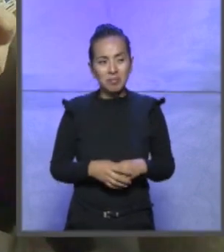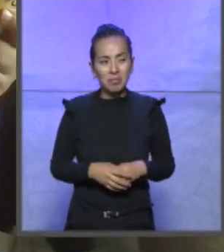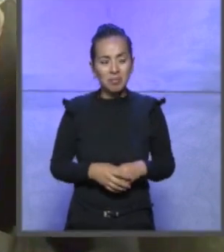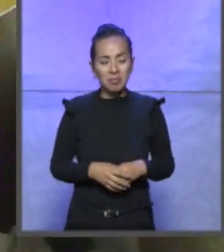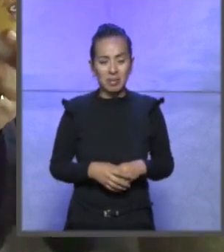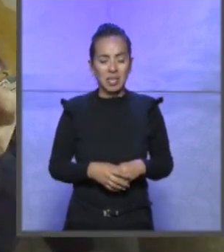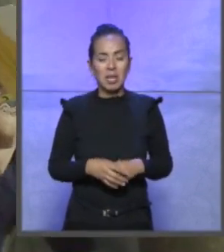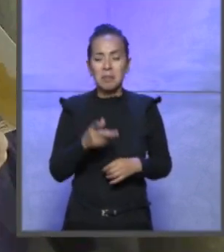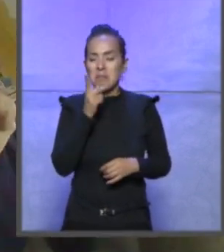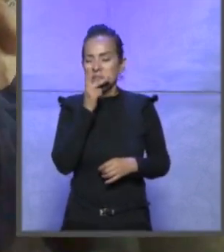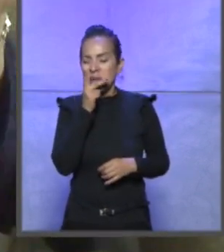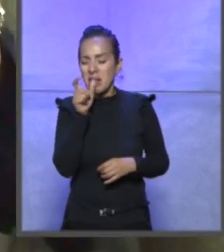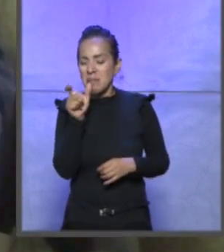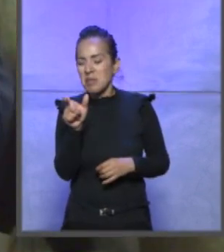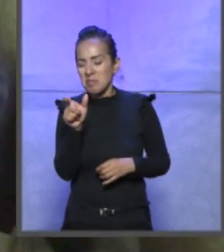feo, ¿verdad?